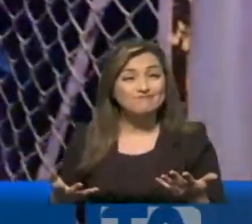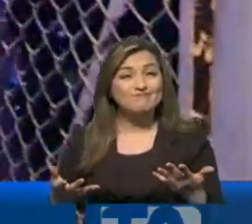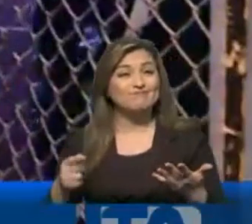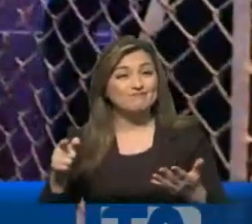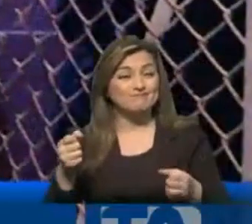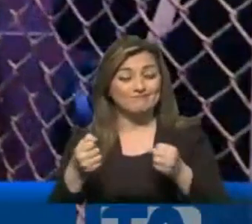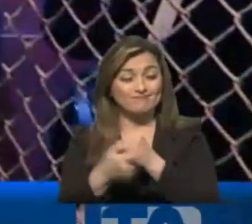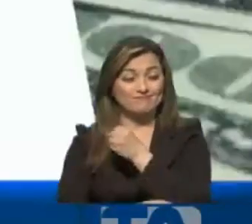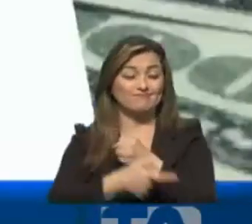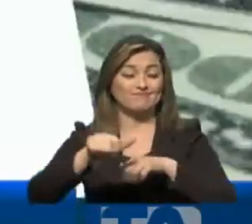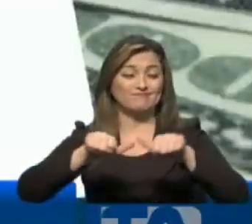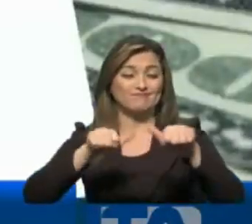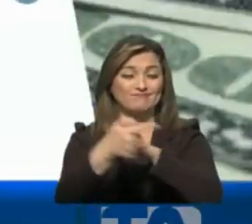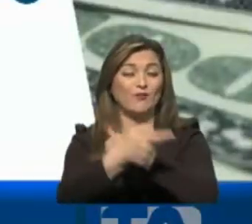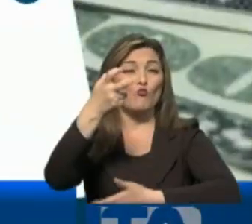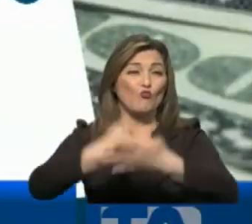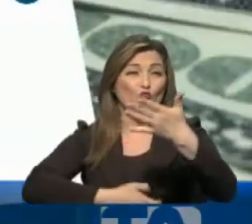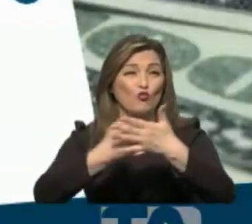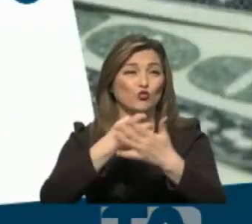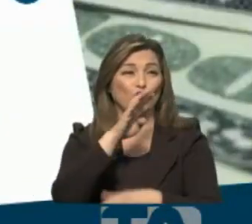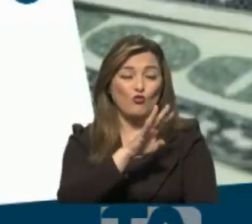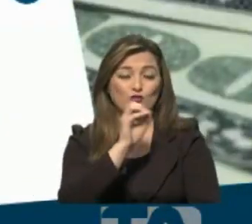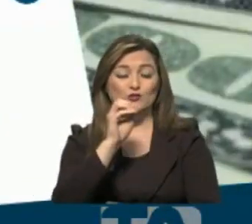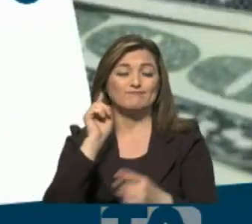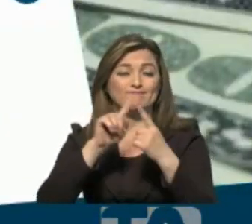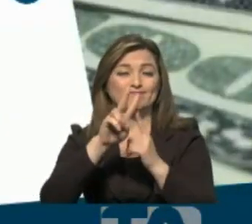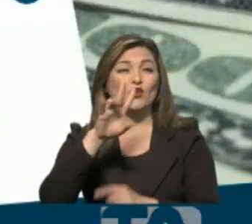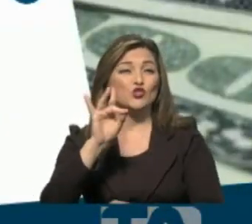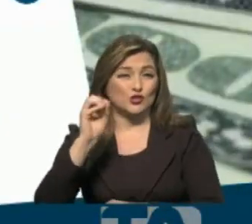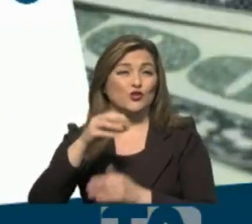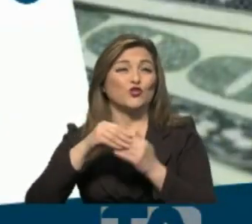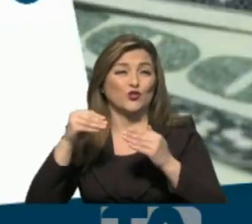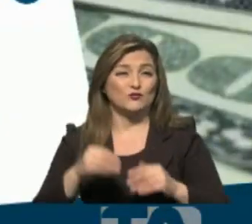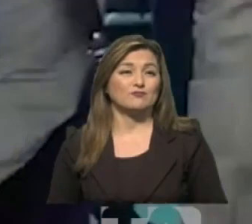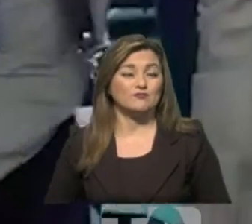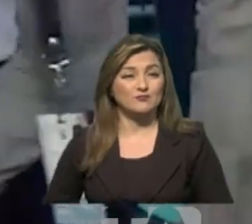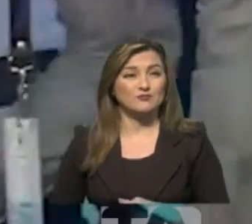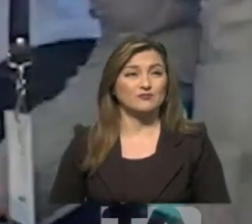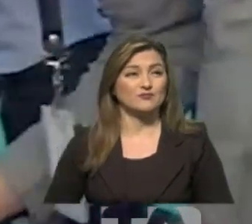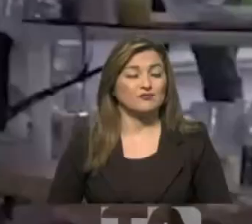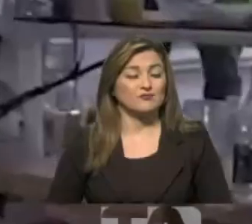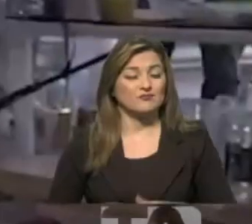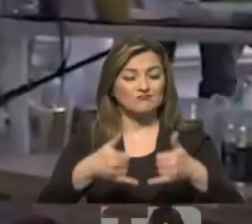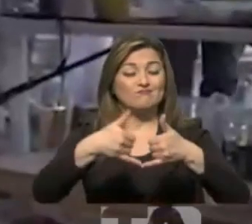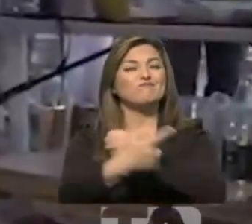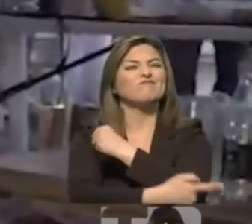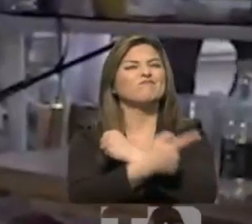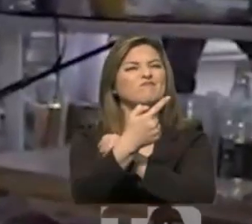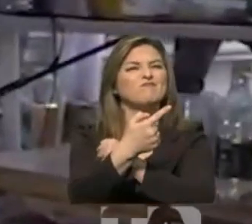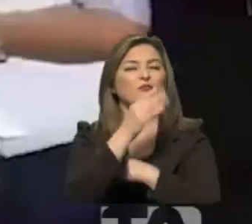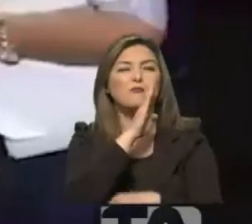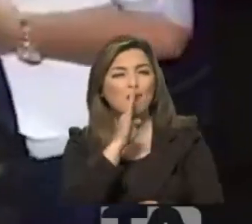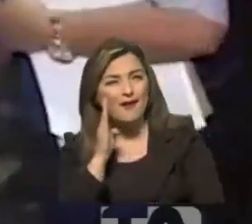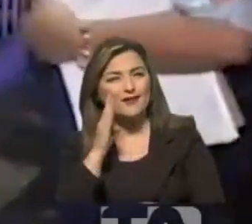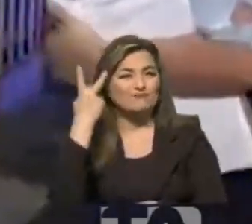procesos administrativos para imponer multas que van desde los 400 a los $2,800. Entre los locales sancionados están